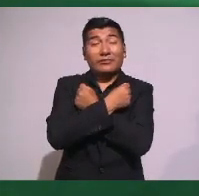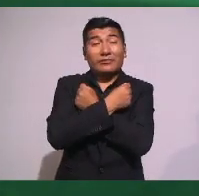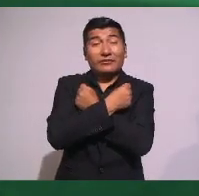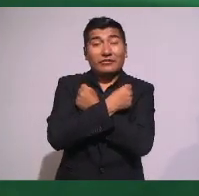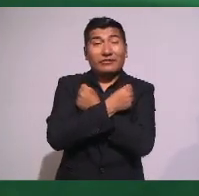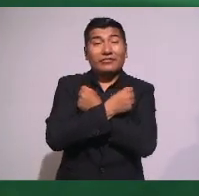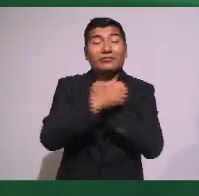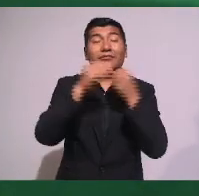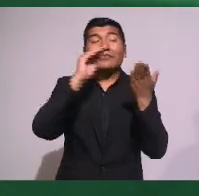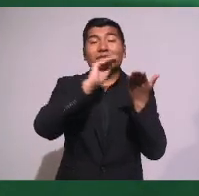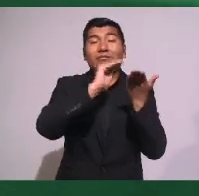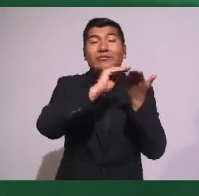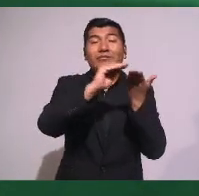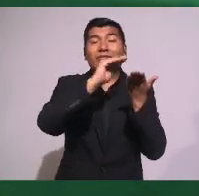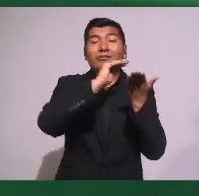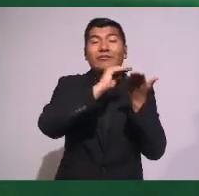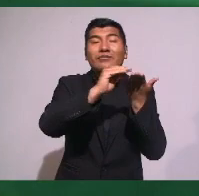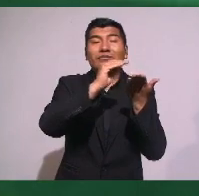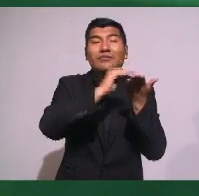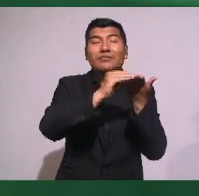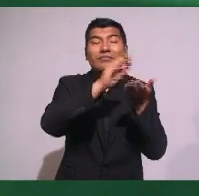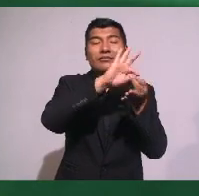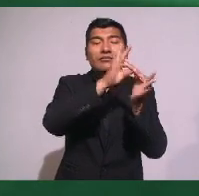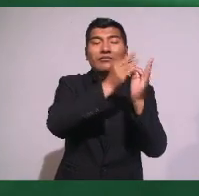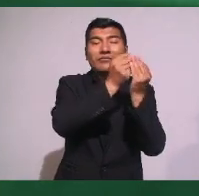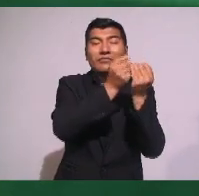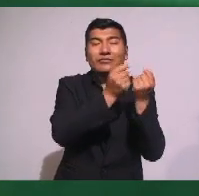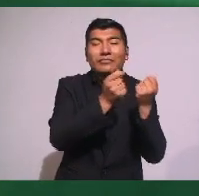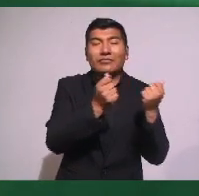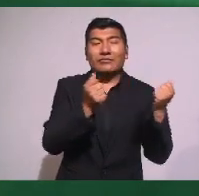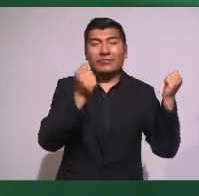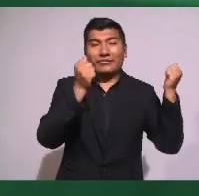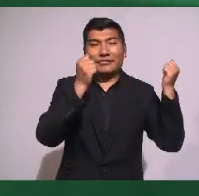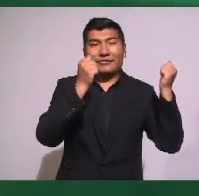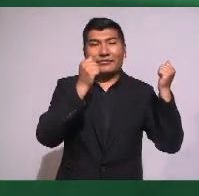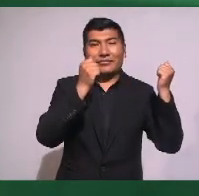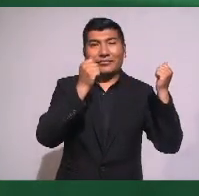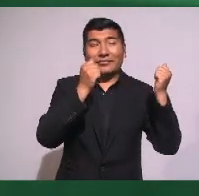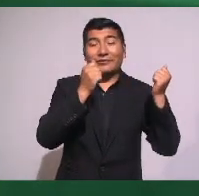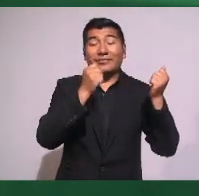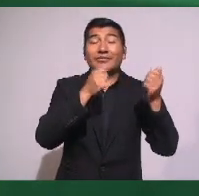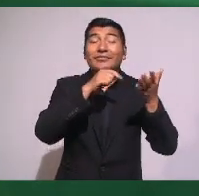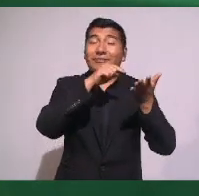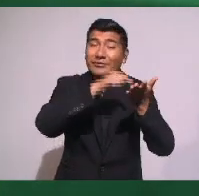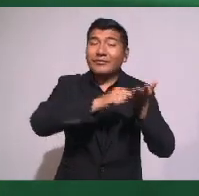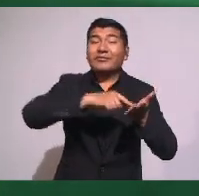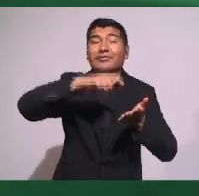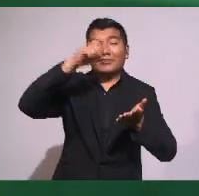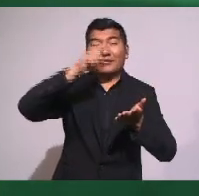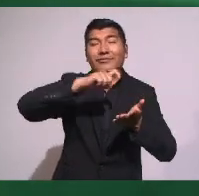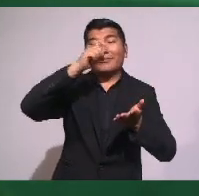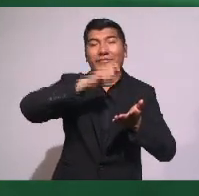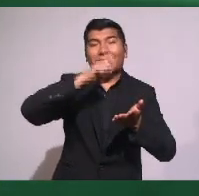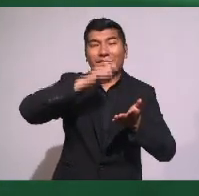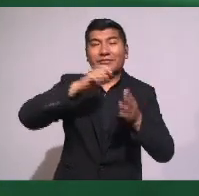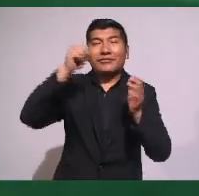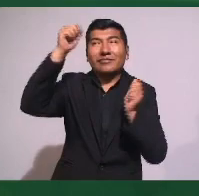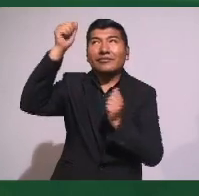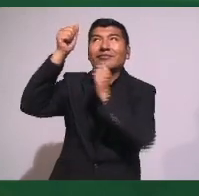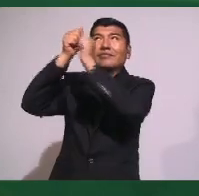la reconciliación, el perdón es lo que nos hace de